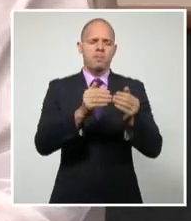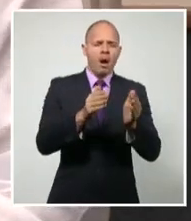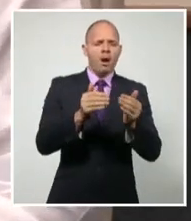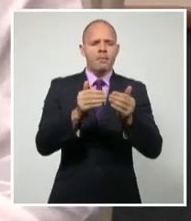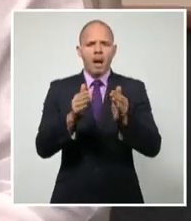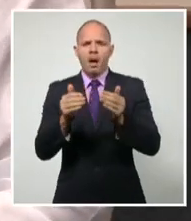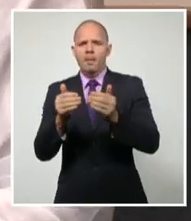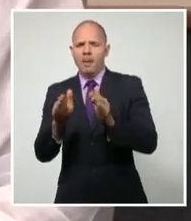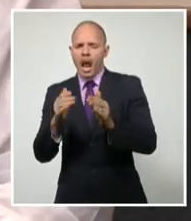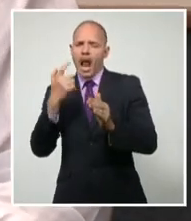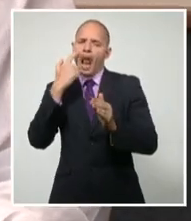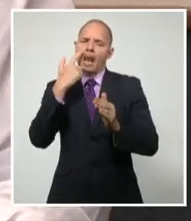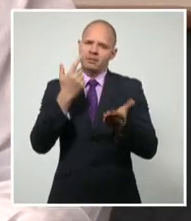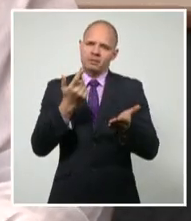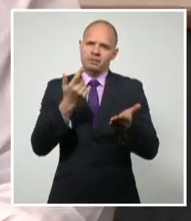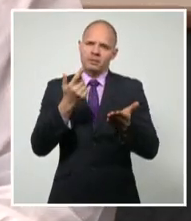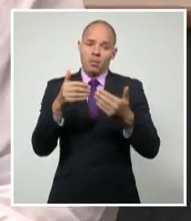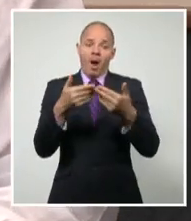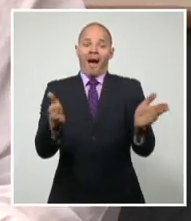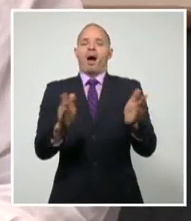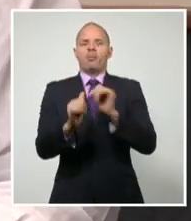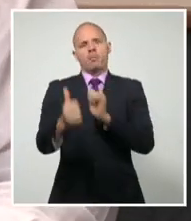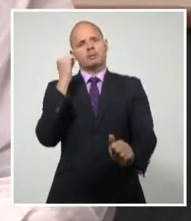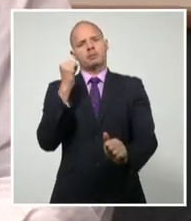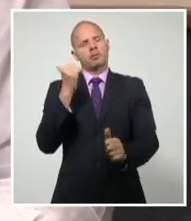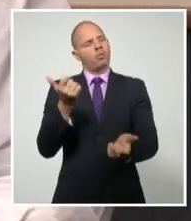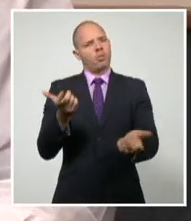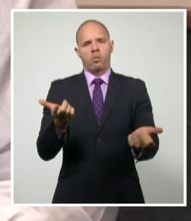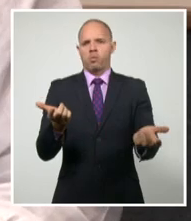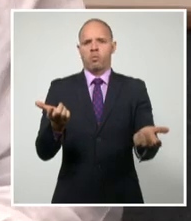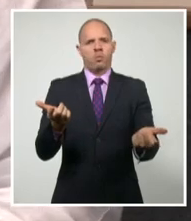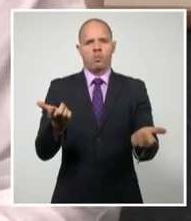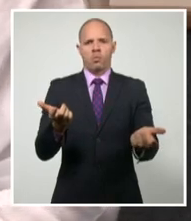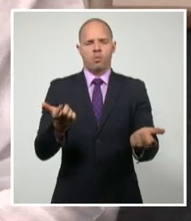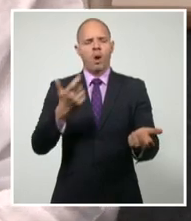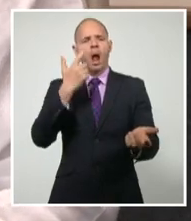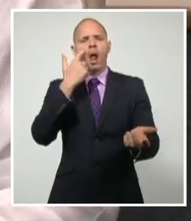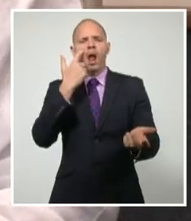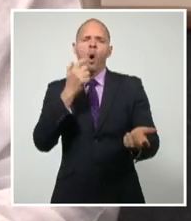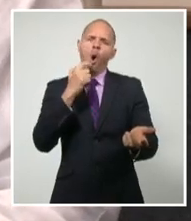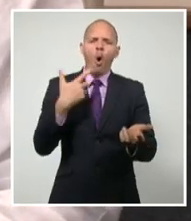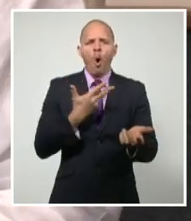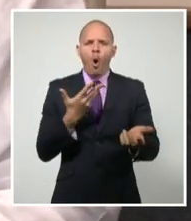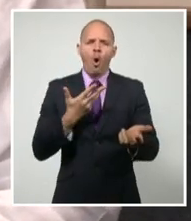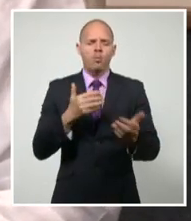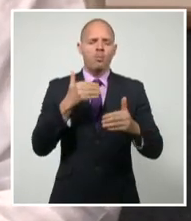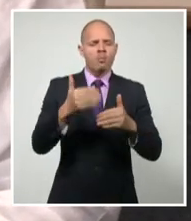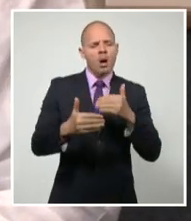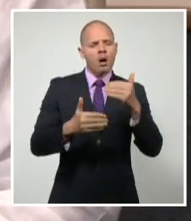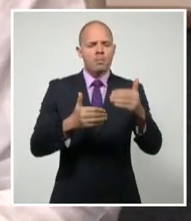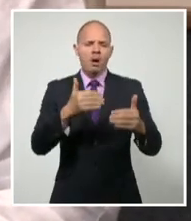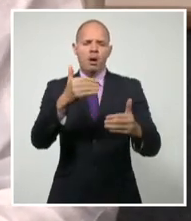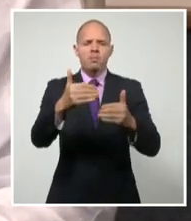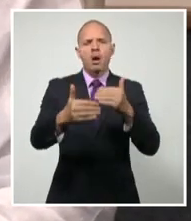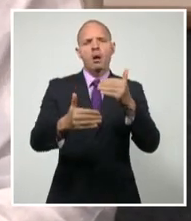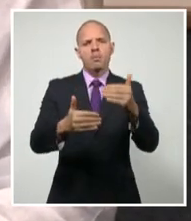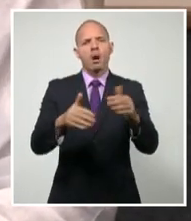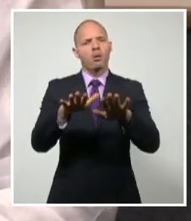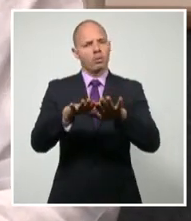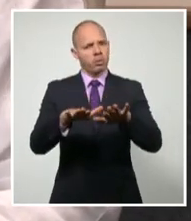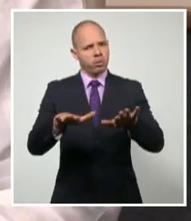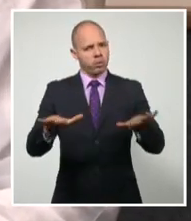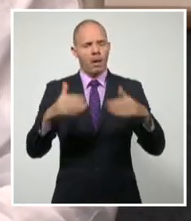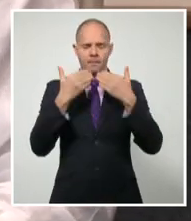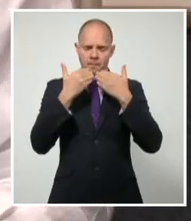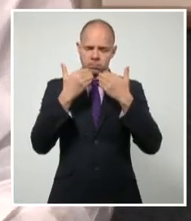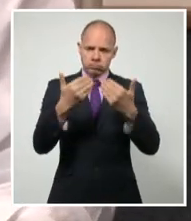evitar rebrotes, la manera en que vamos a ir pasando paulatina y gradualmente a la normalidad posible en